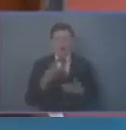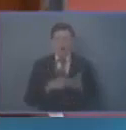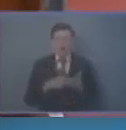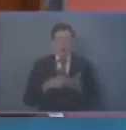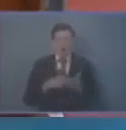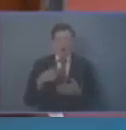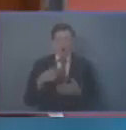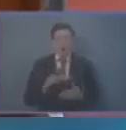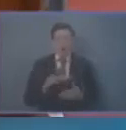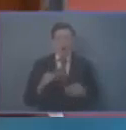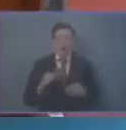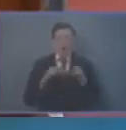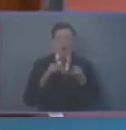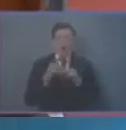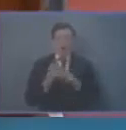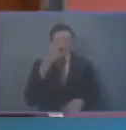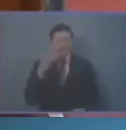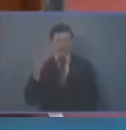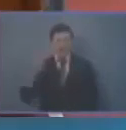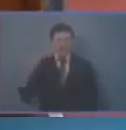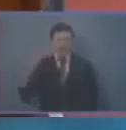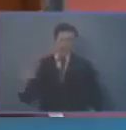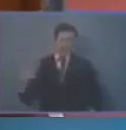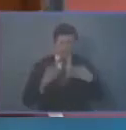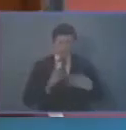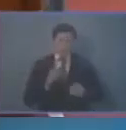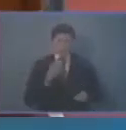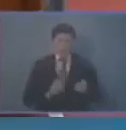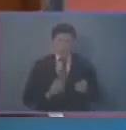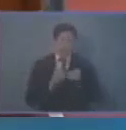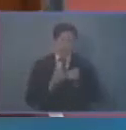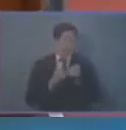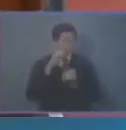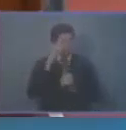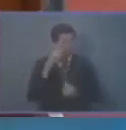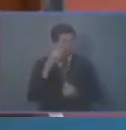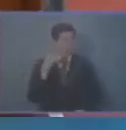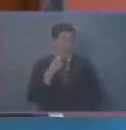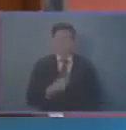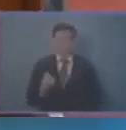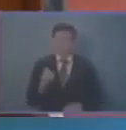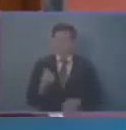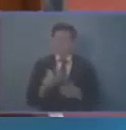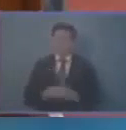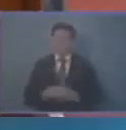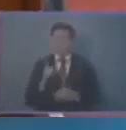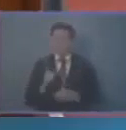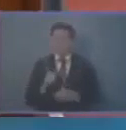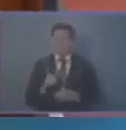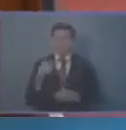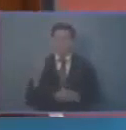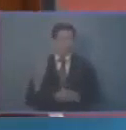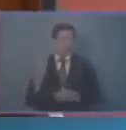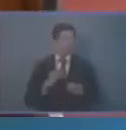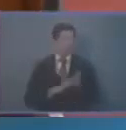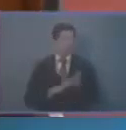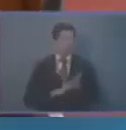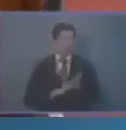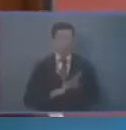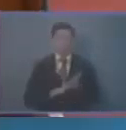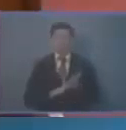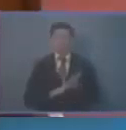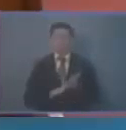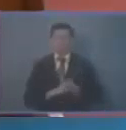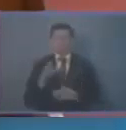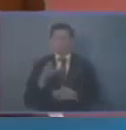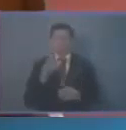que empiezan al respecto será que vela que parker verdaderamente gana muy poco para el gran trabajo que realiza y dígame será que ese cero te tiene todo el